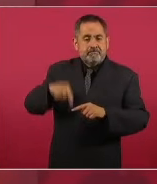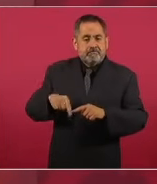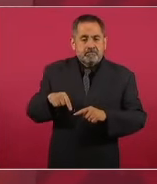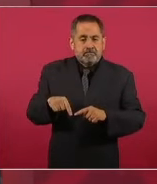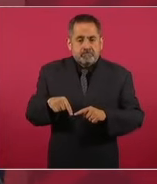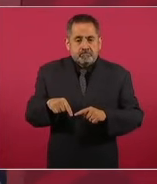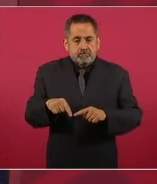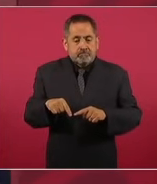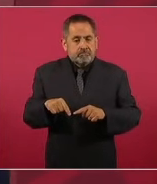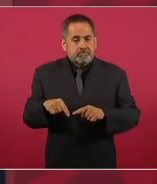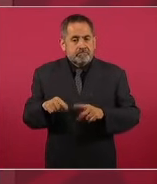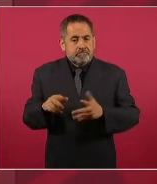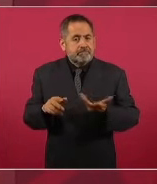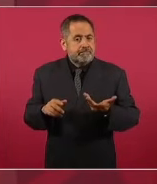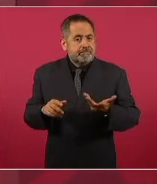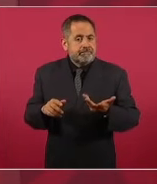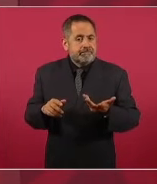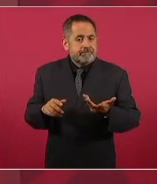importaba